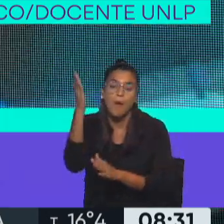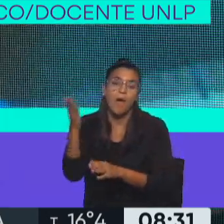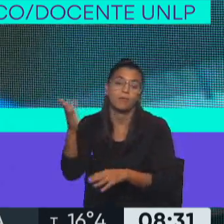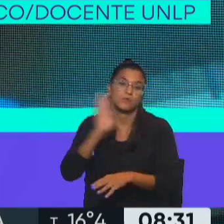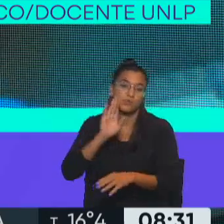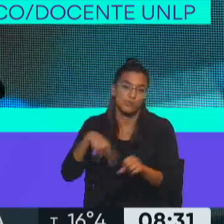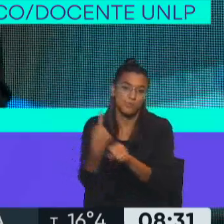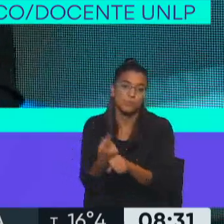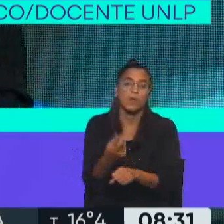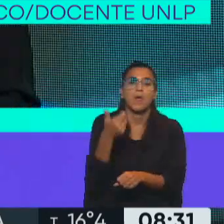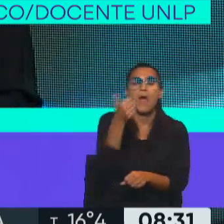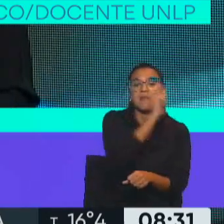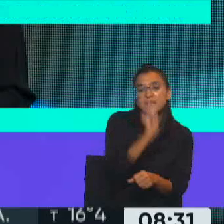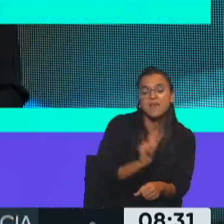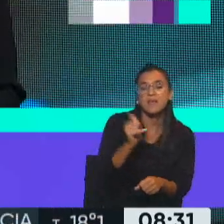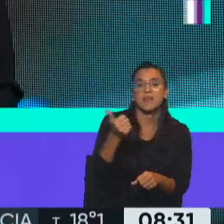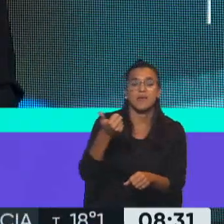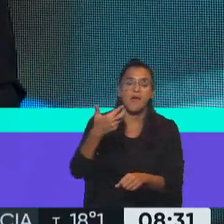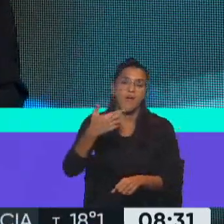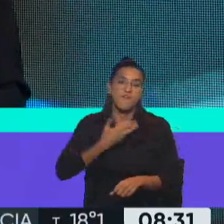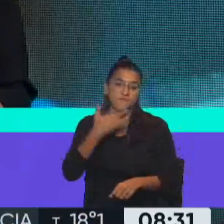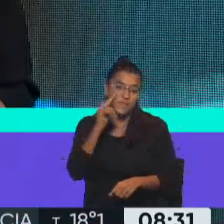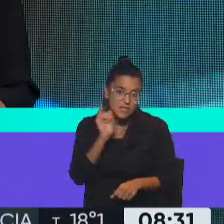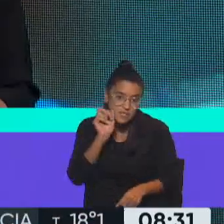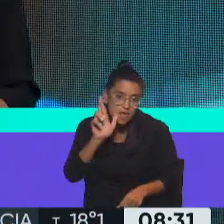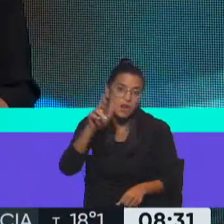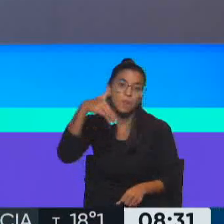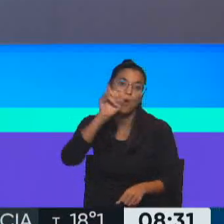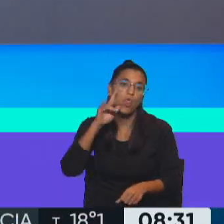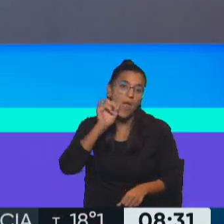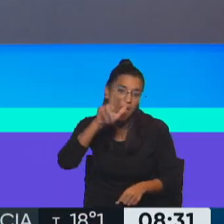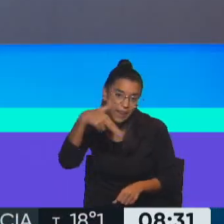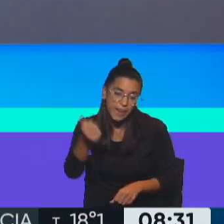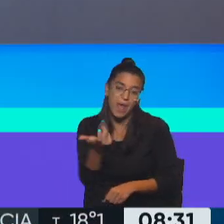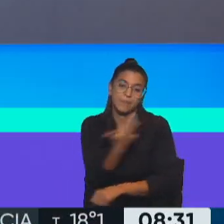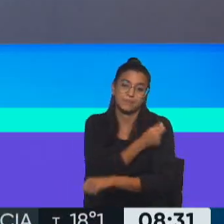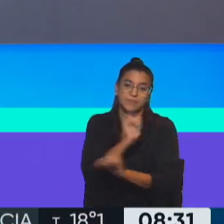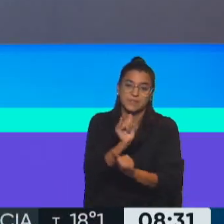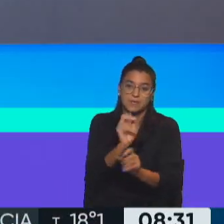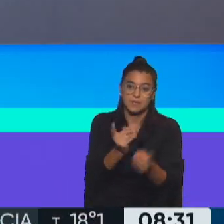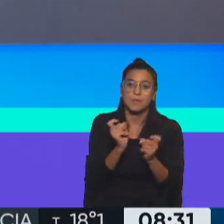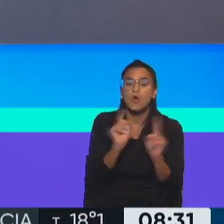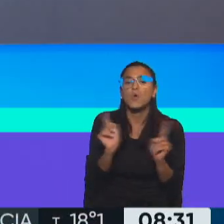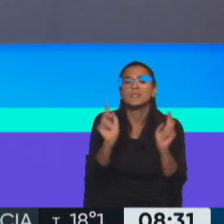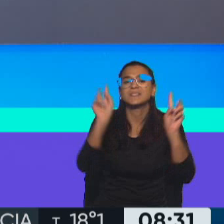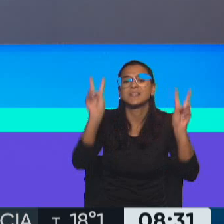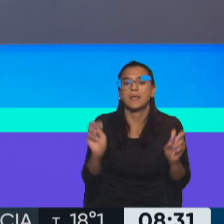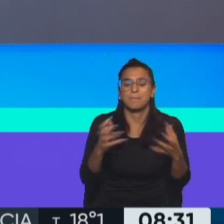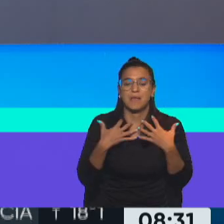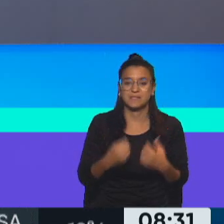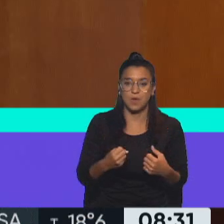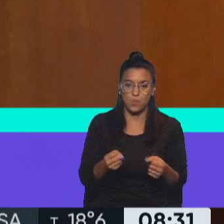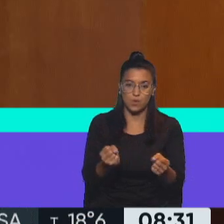entonces, AstraZeneca, Pfizer, alguna Moderna, exacto. En el esos esquema casos, completo de otra marca, digamos. exactamente, pero no es por una cuestión sanitaria, o sea,